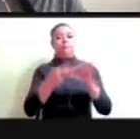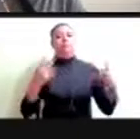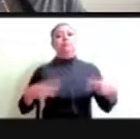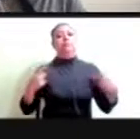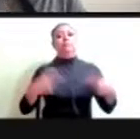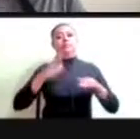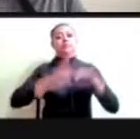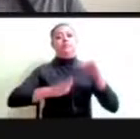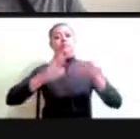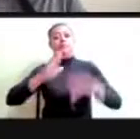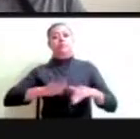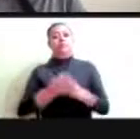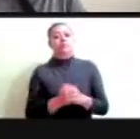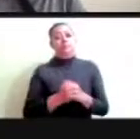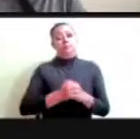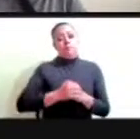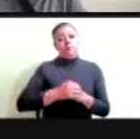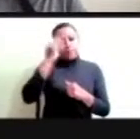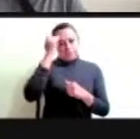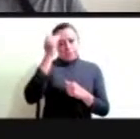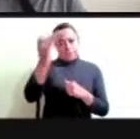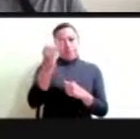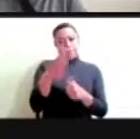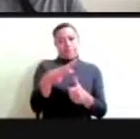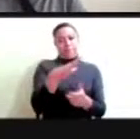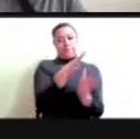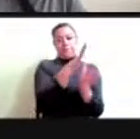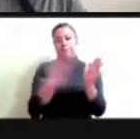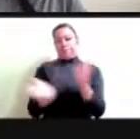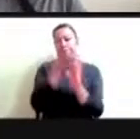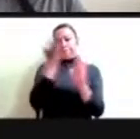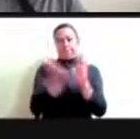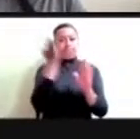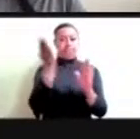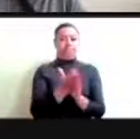la realización de obras privadas y públicas. Es cuanto, presidente.